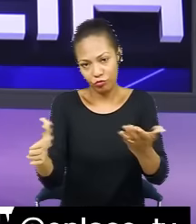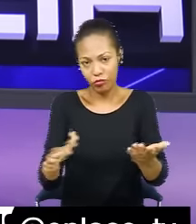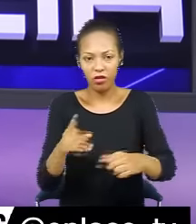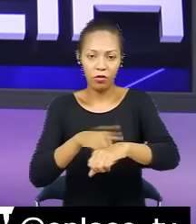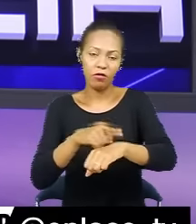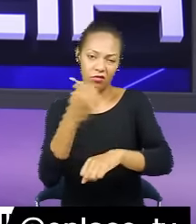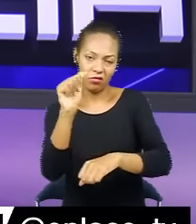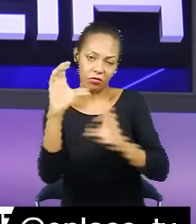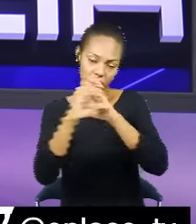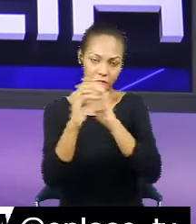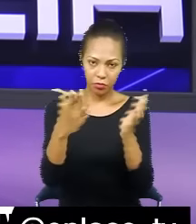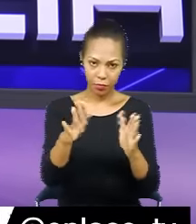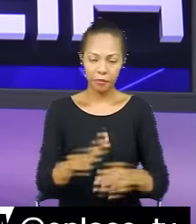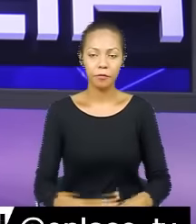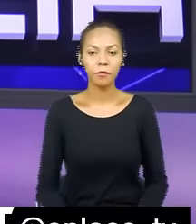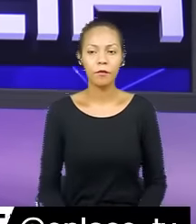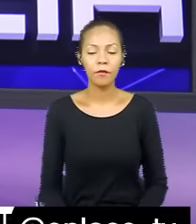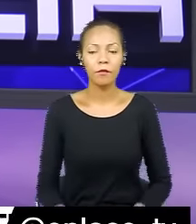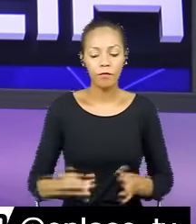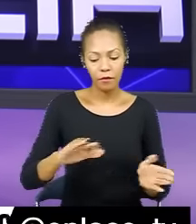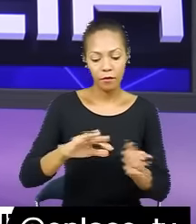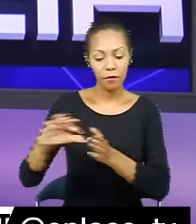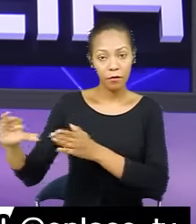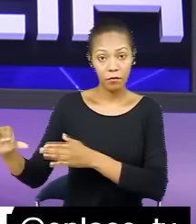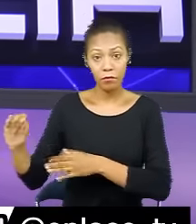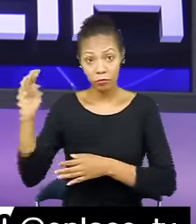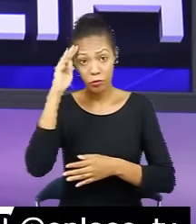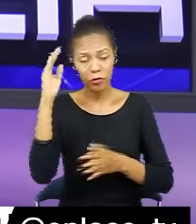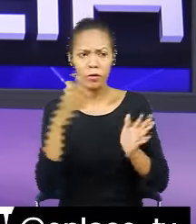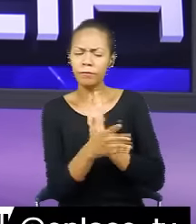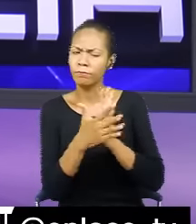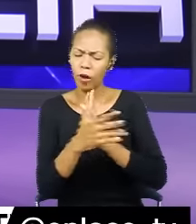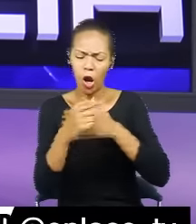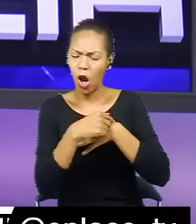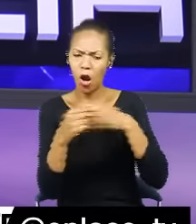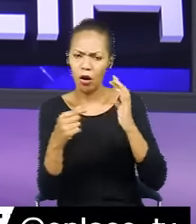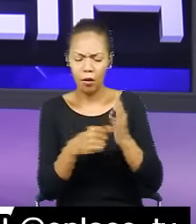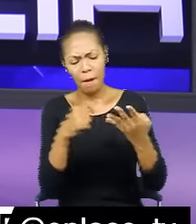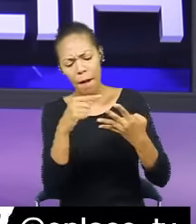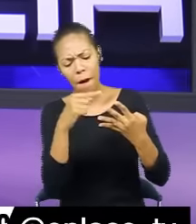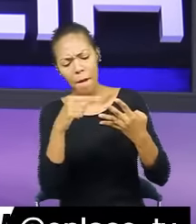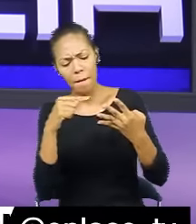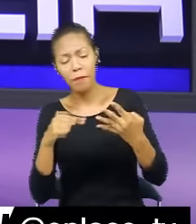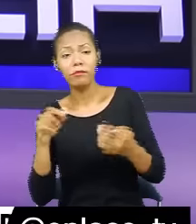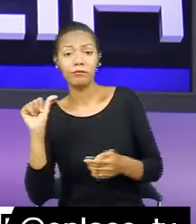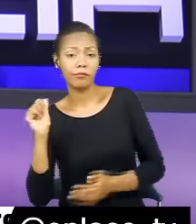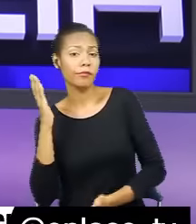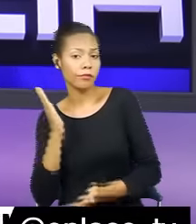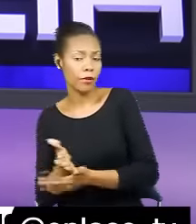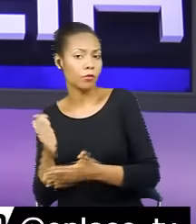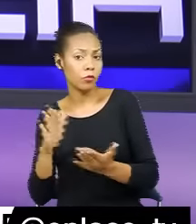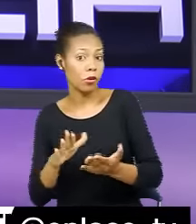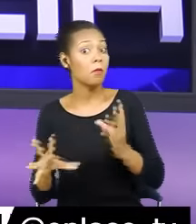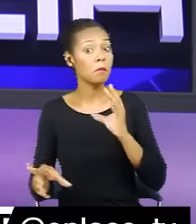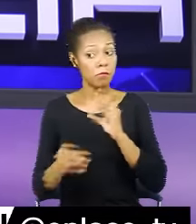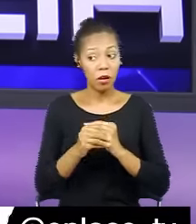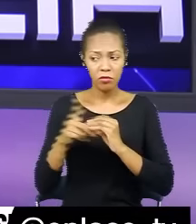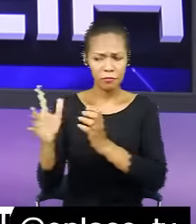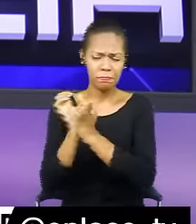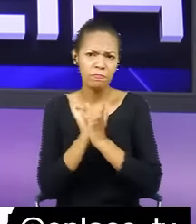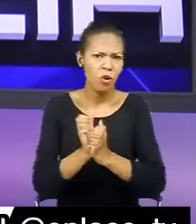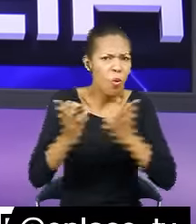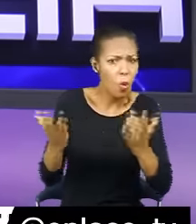En otras noticias, la Policía Nacional entregó detalles de la muerte de la abogada Claudia Metrovia Calvo y la posterior captura del presunto homicida. Nuestro